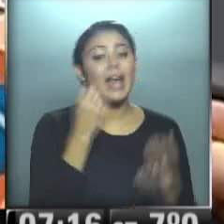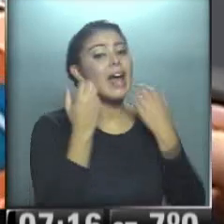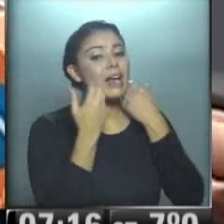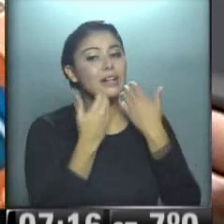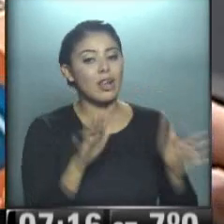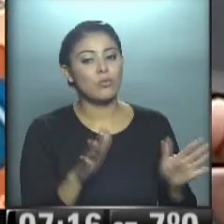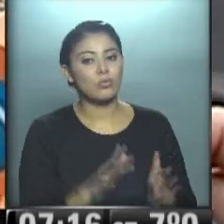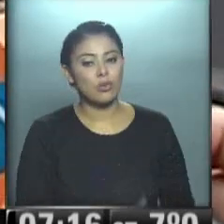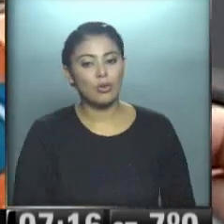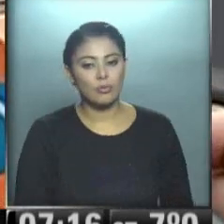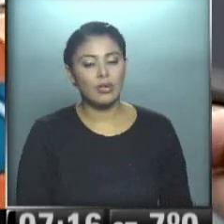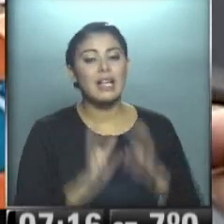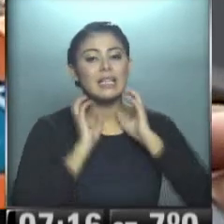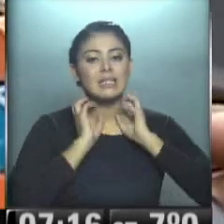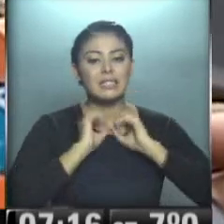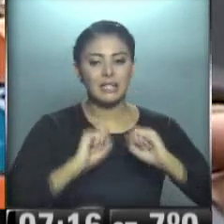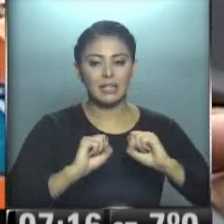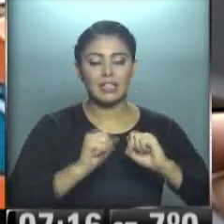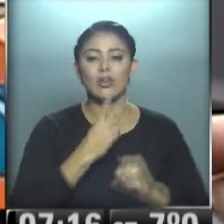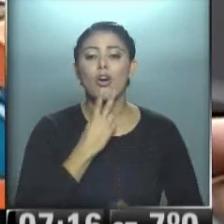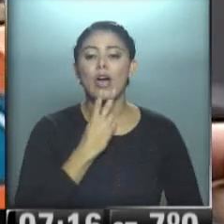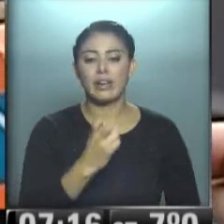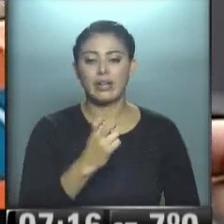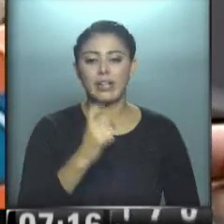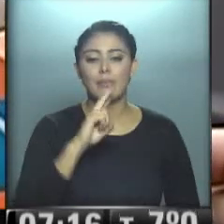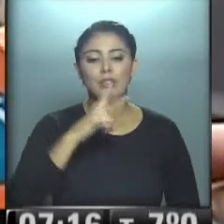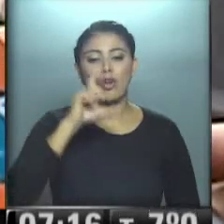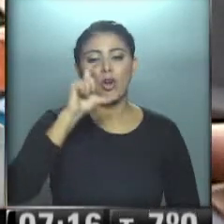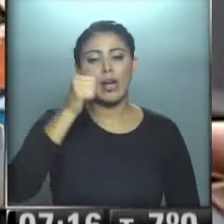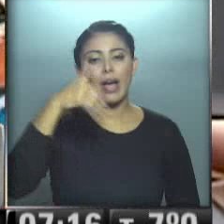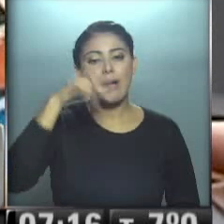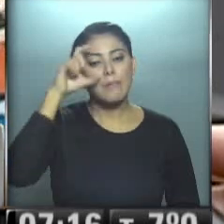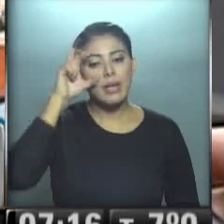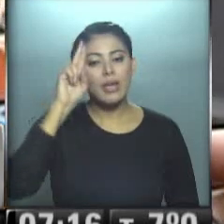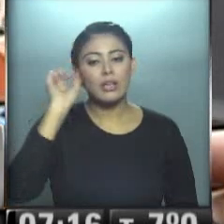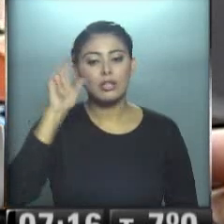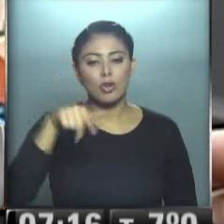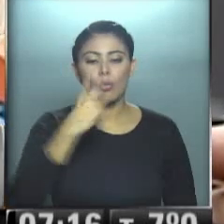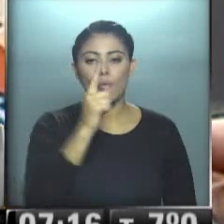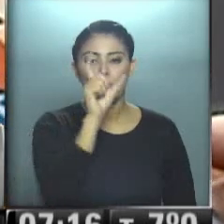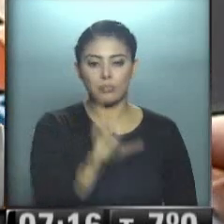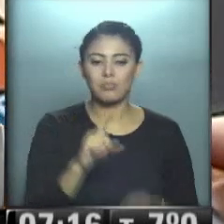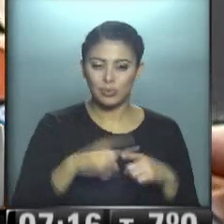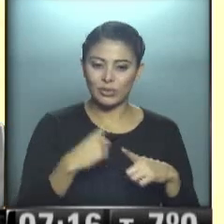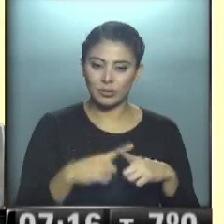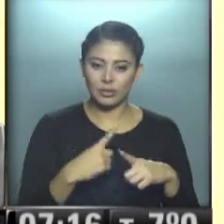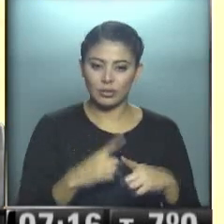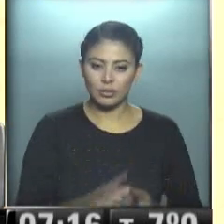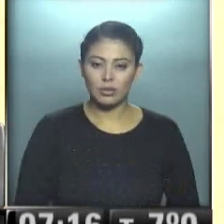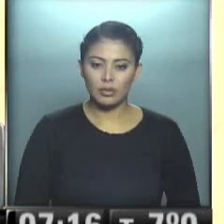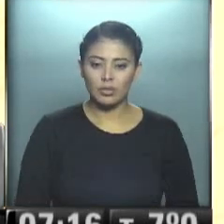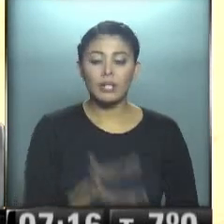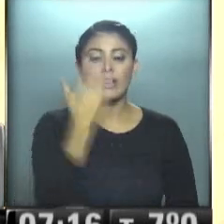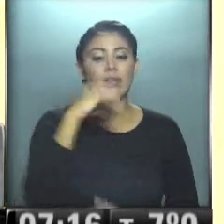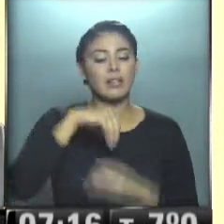Renunció el secretario de Energía, Daniel Cameron, uno de los funcionarios que estaba